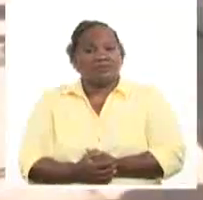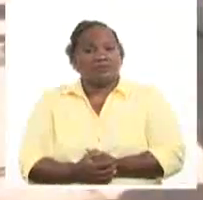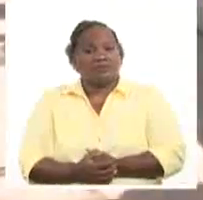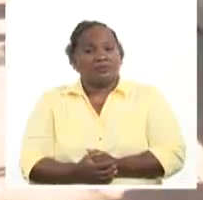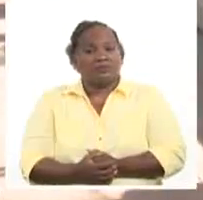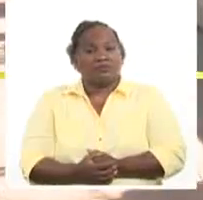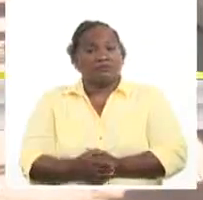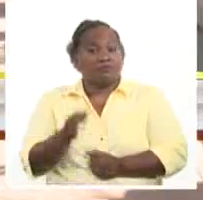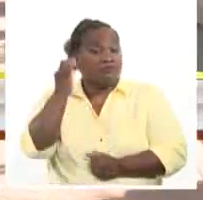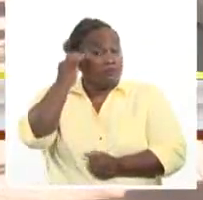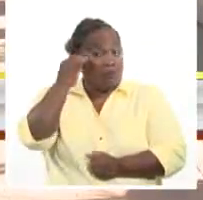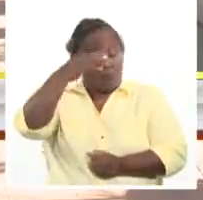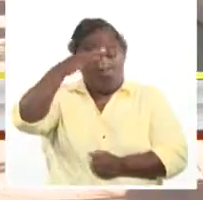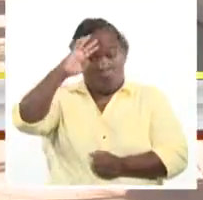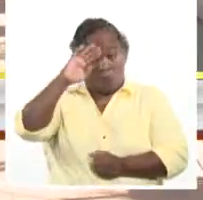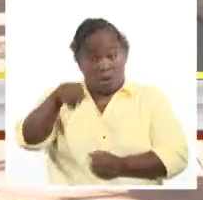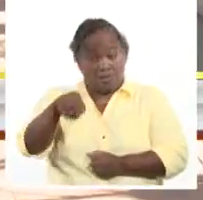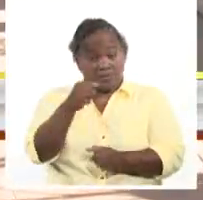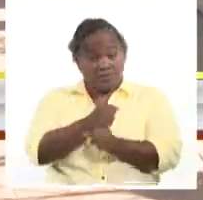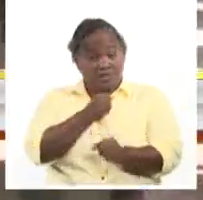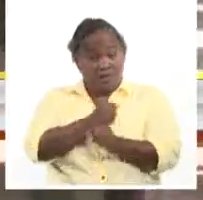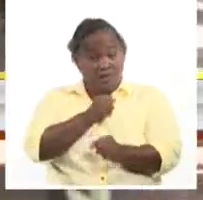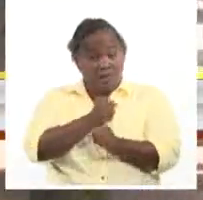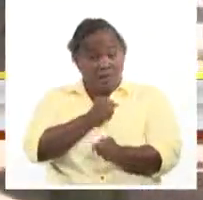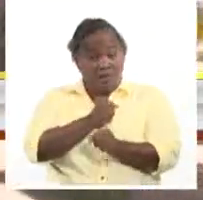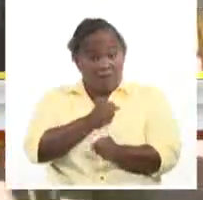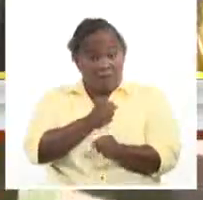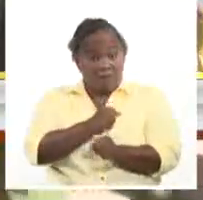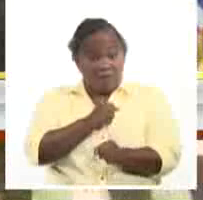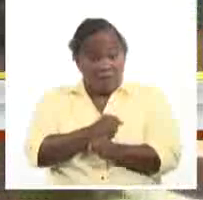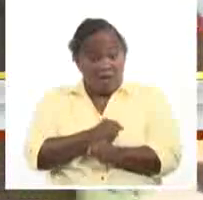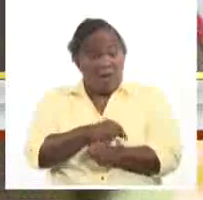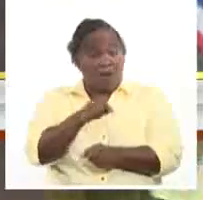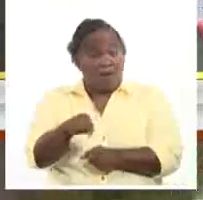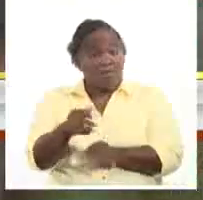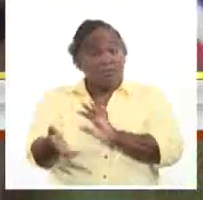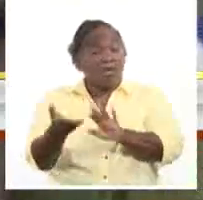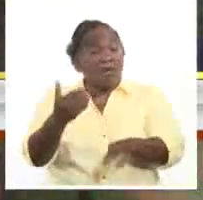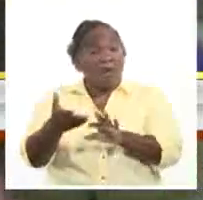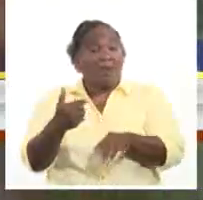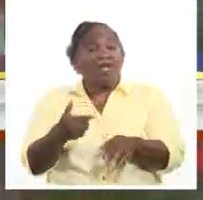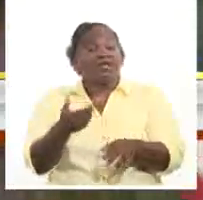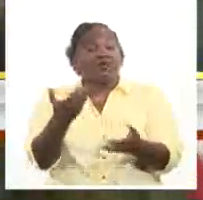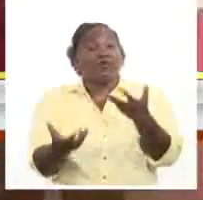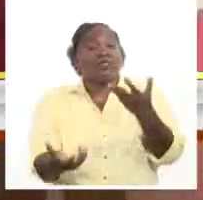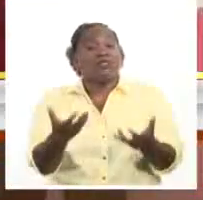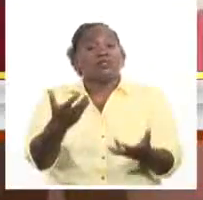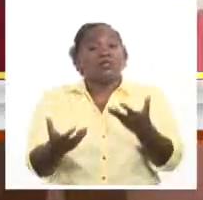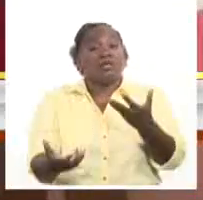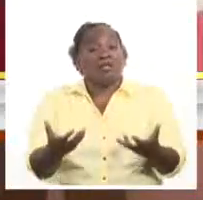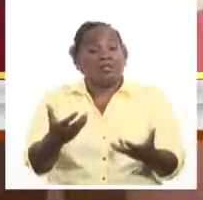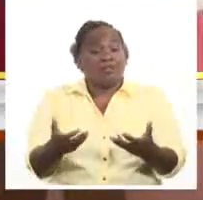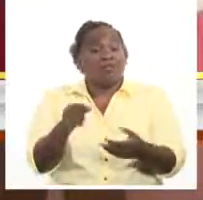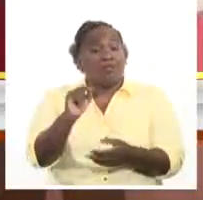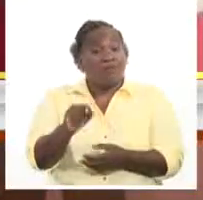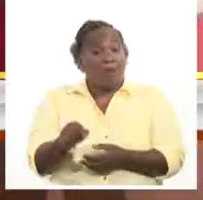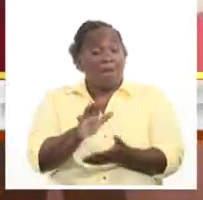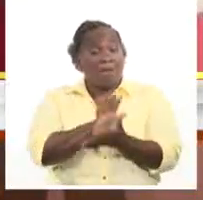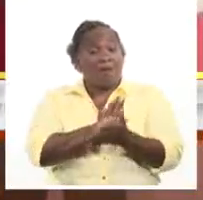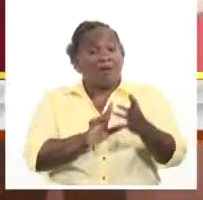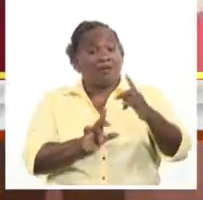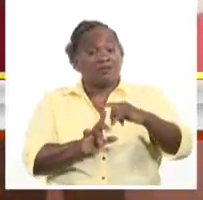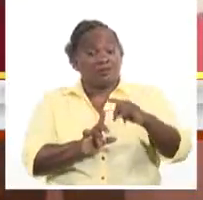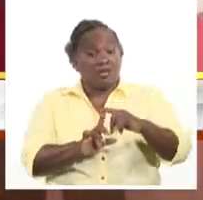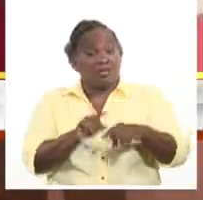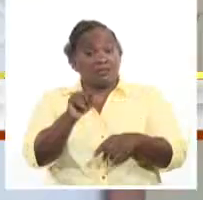El papel de las mujeres cubanas en las labores de extinción y salvamento durante el incendio de grandes proporciones en la base de supertanqueros de Matanzas